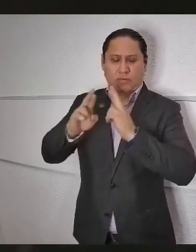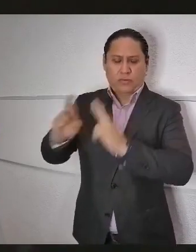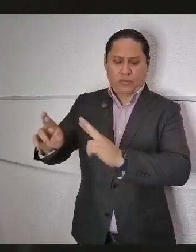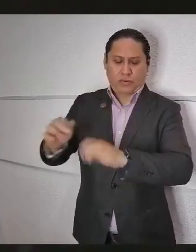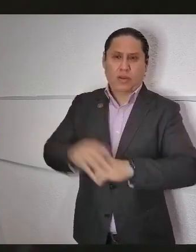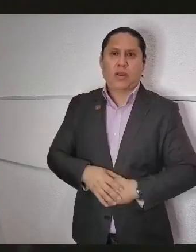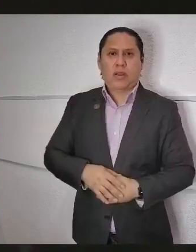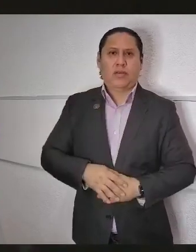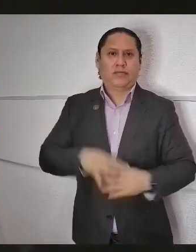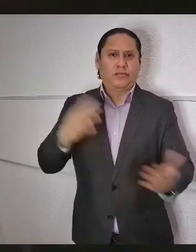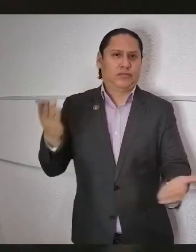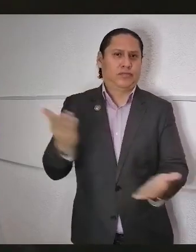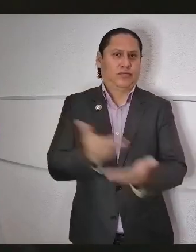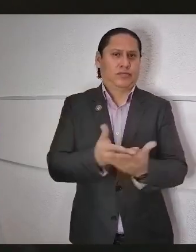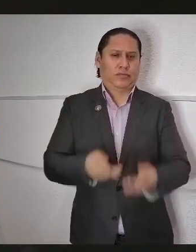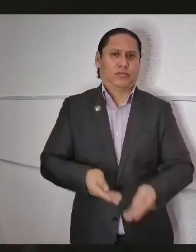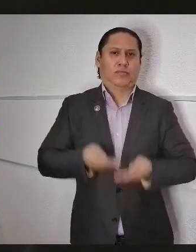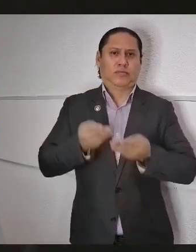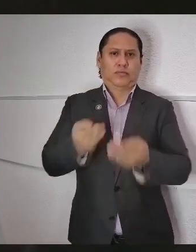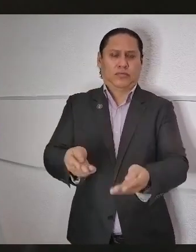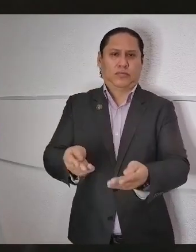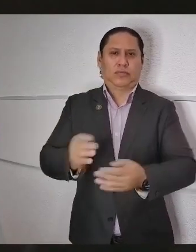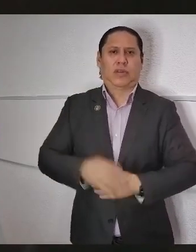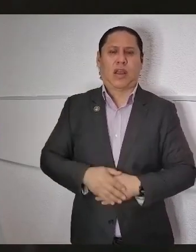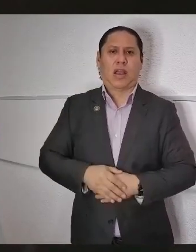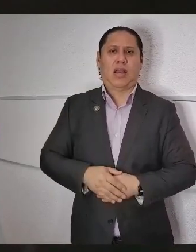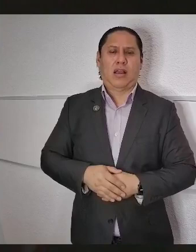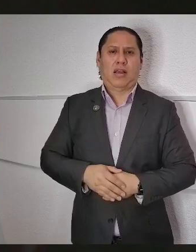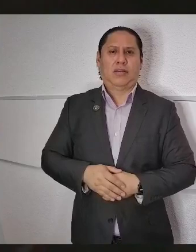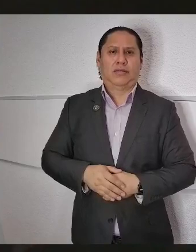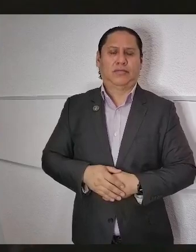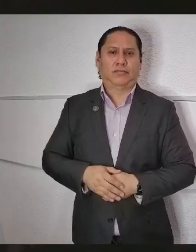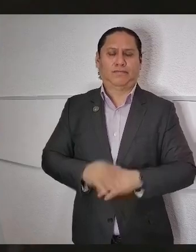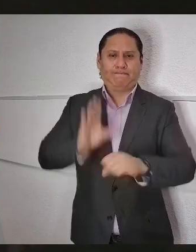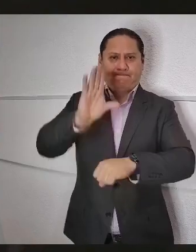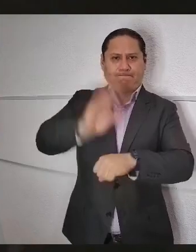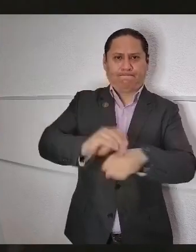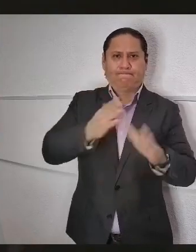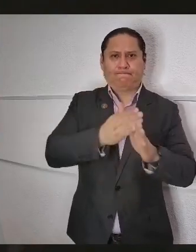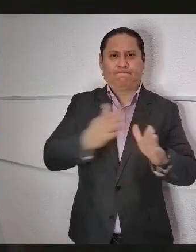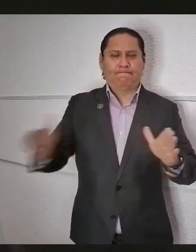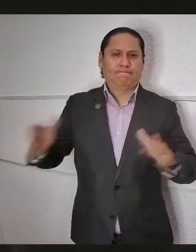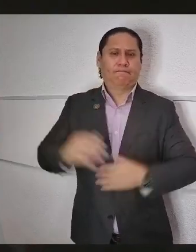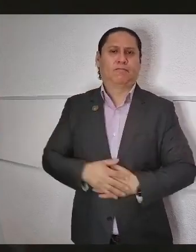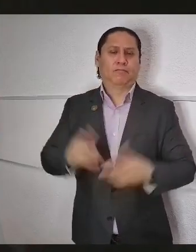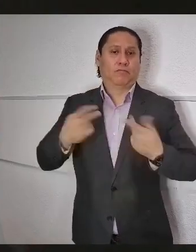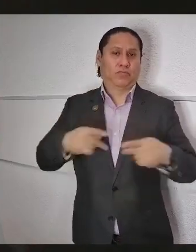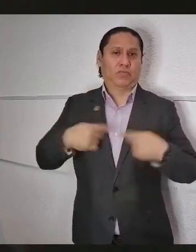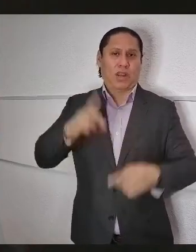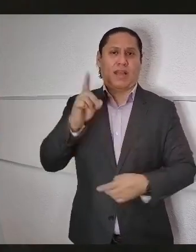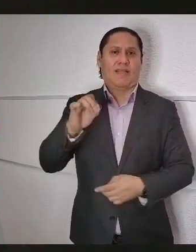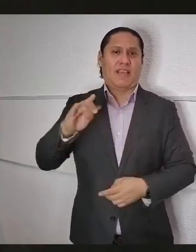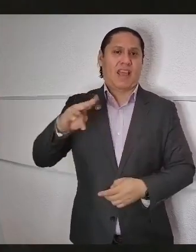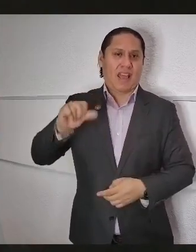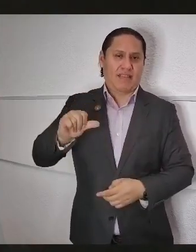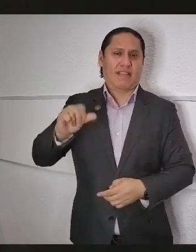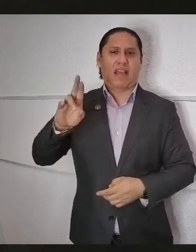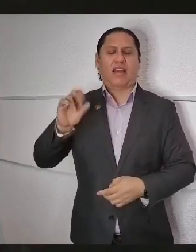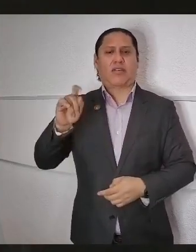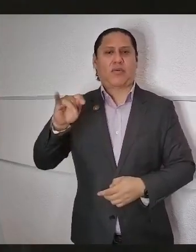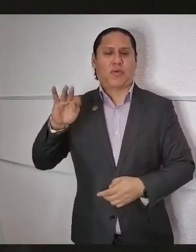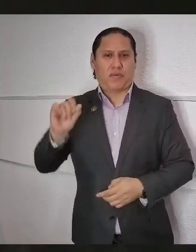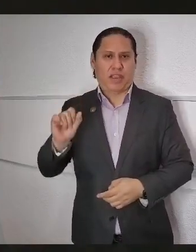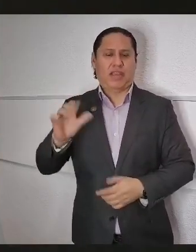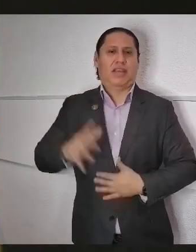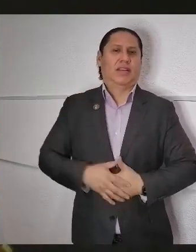dictamen el expediente relativo a la licencia indefinida presentada por la ciudadana Diana Rubí